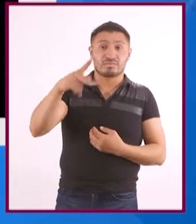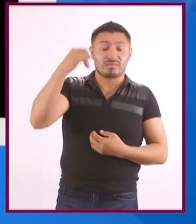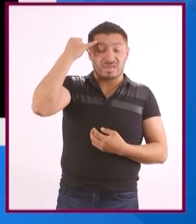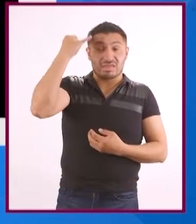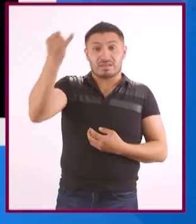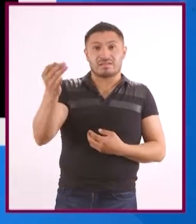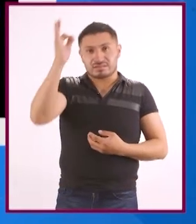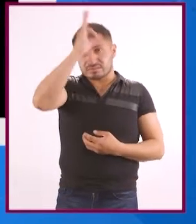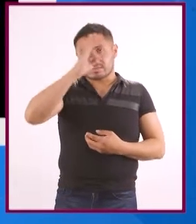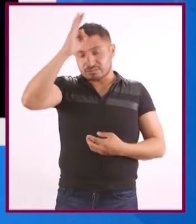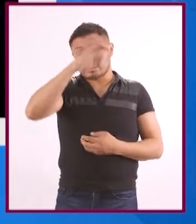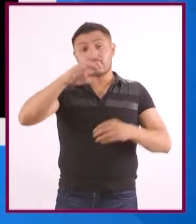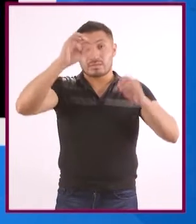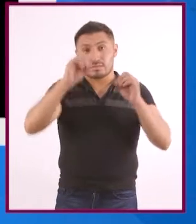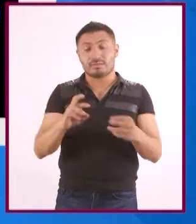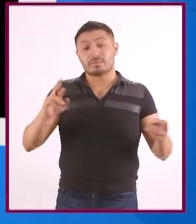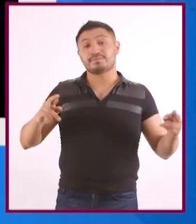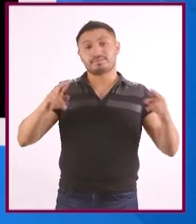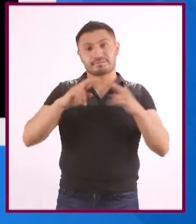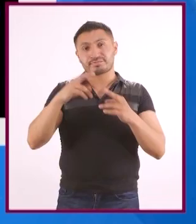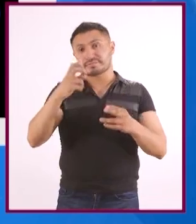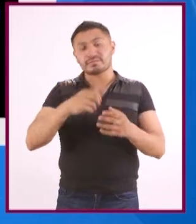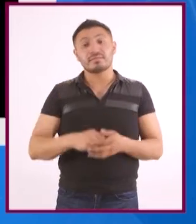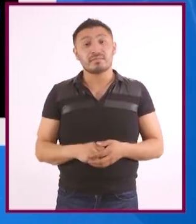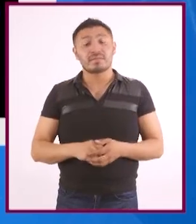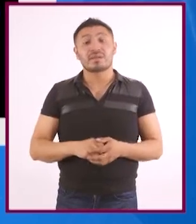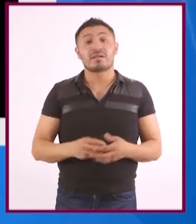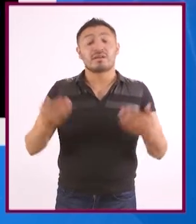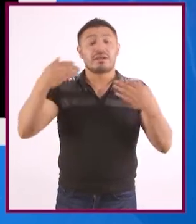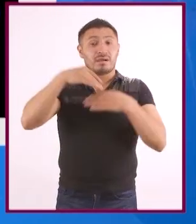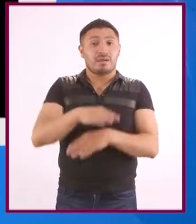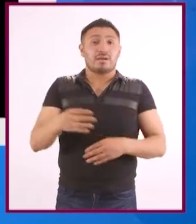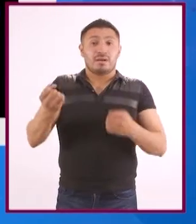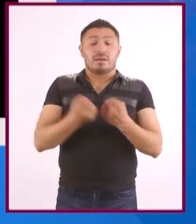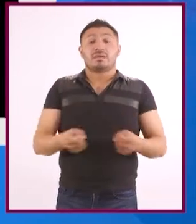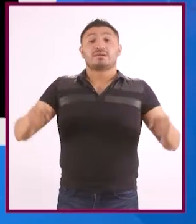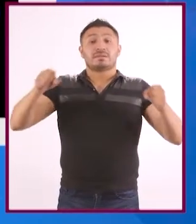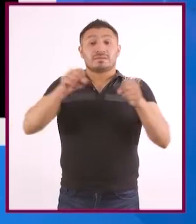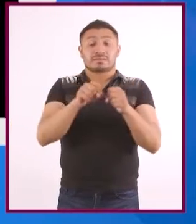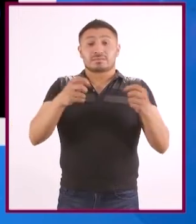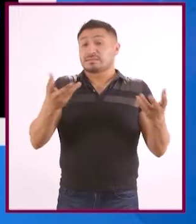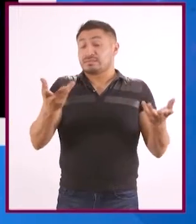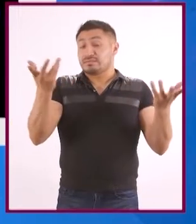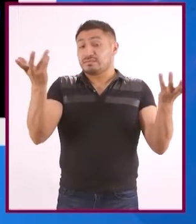convicciones filosóficas o religiosas. Que en el marco de sociedades